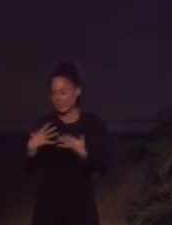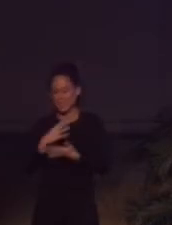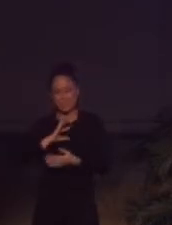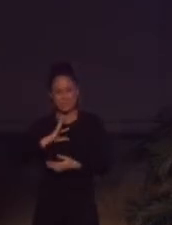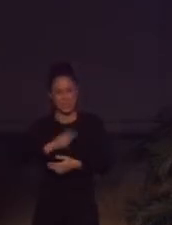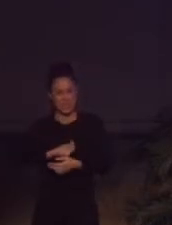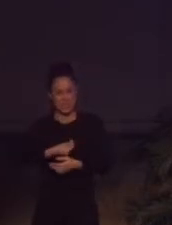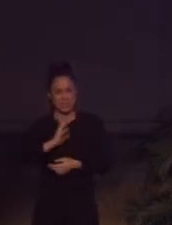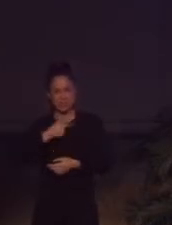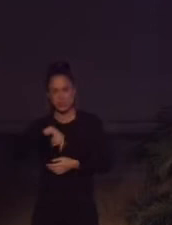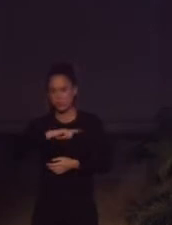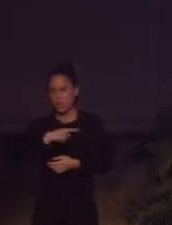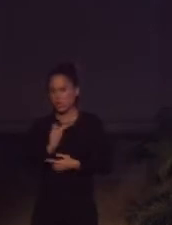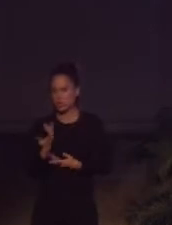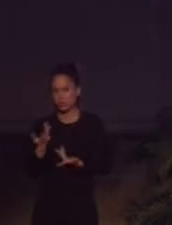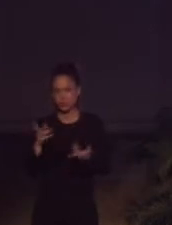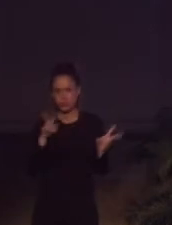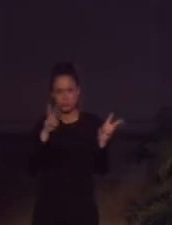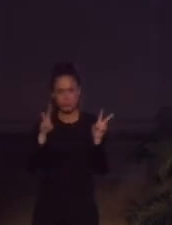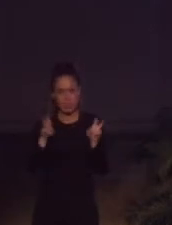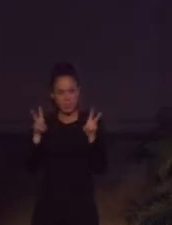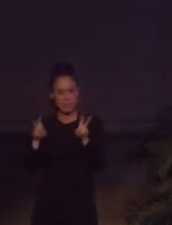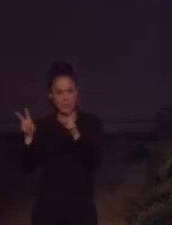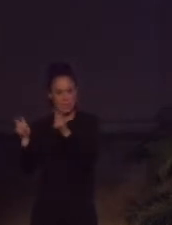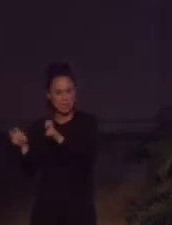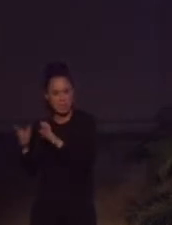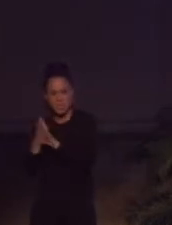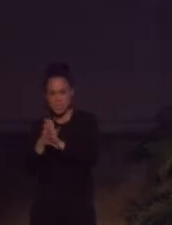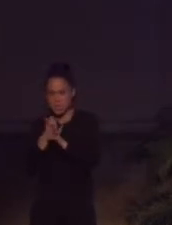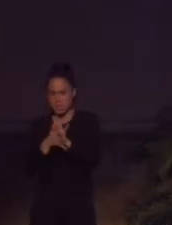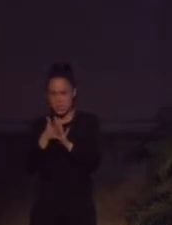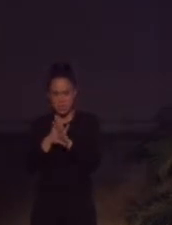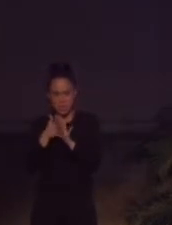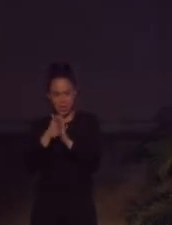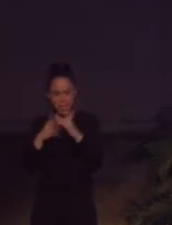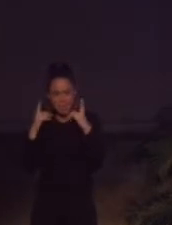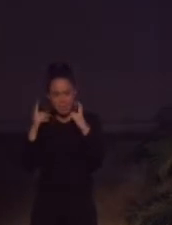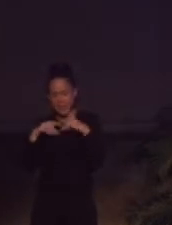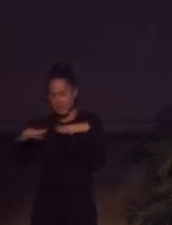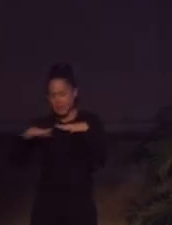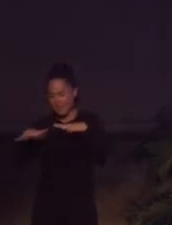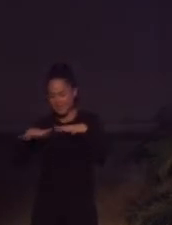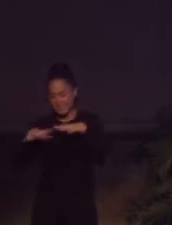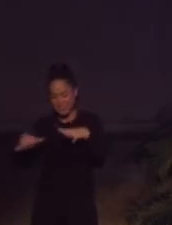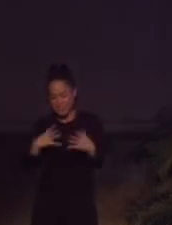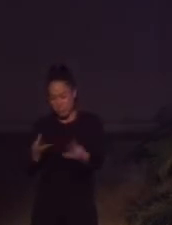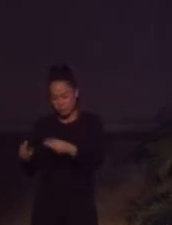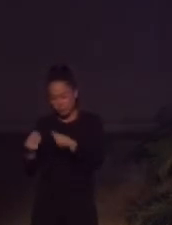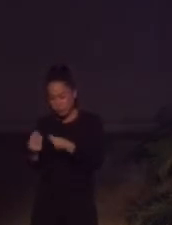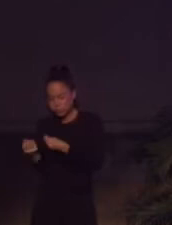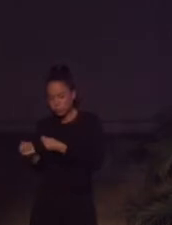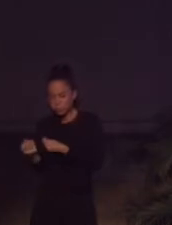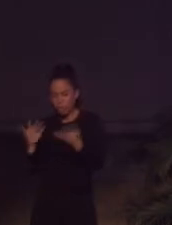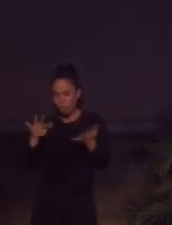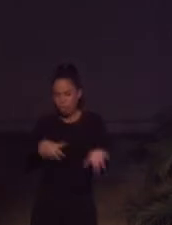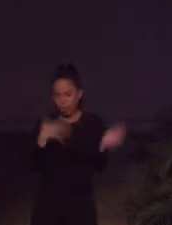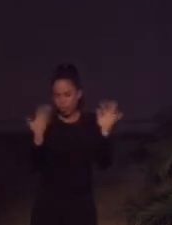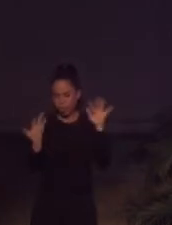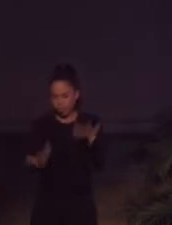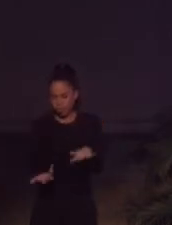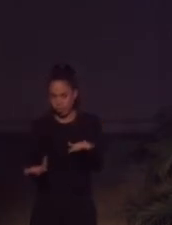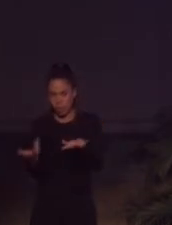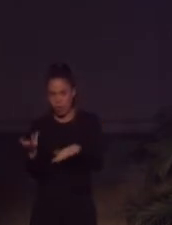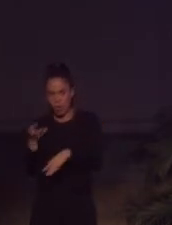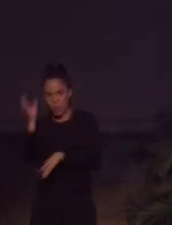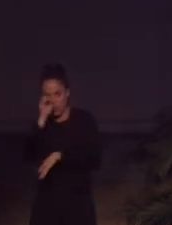los máximos temas posibles y que cupiesen el mayor de activistas posibles, ¿no? Luego, yo,